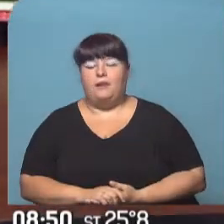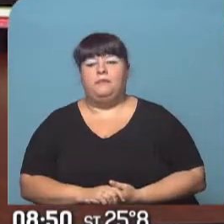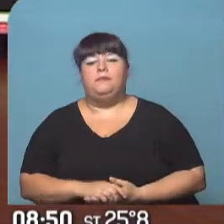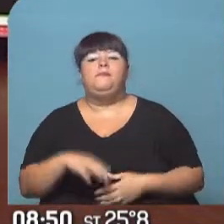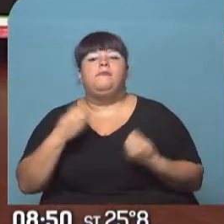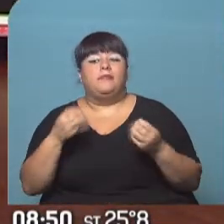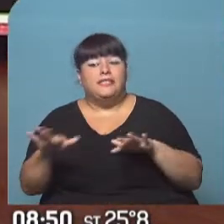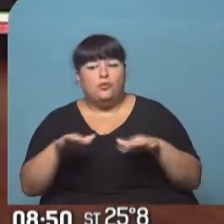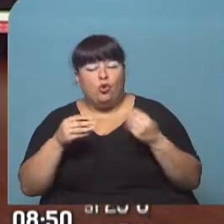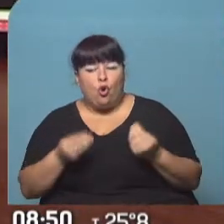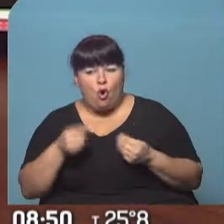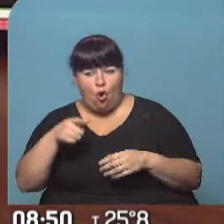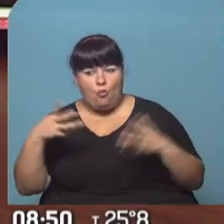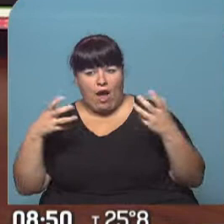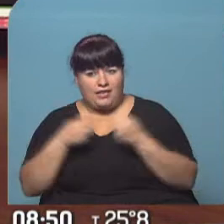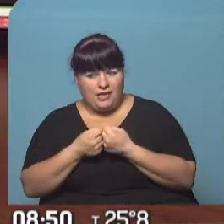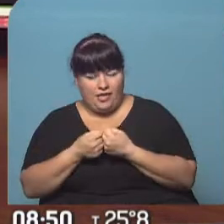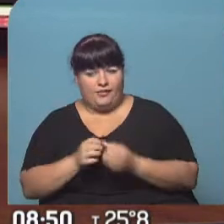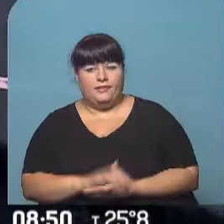las circunstancias de este accidente.